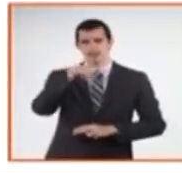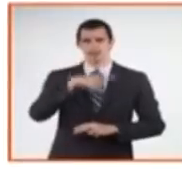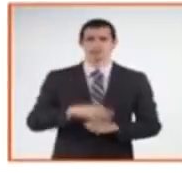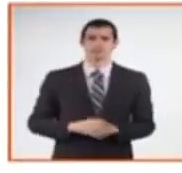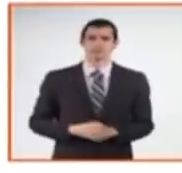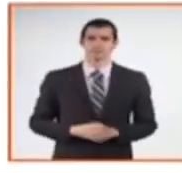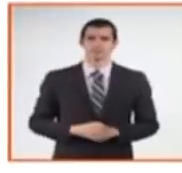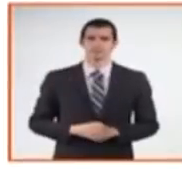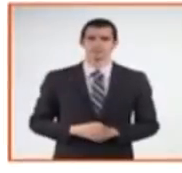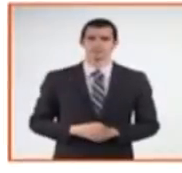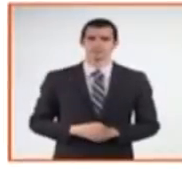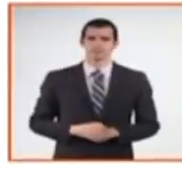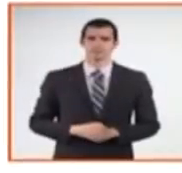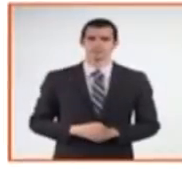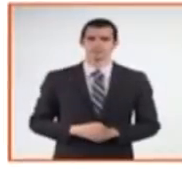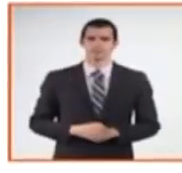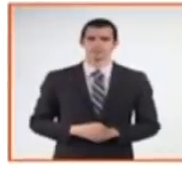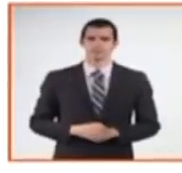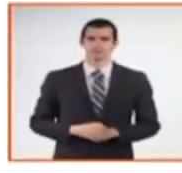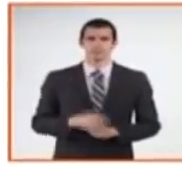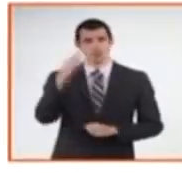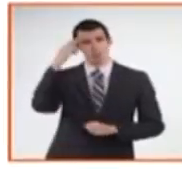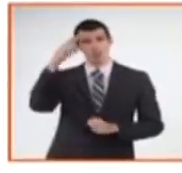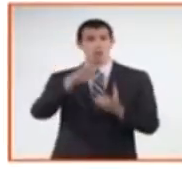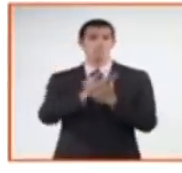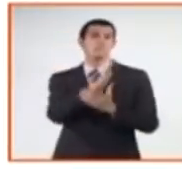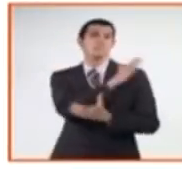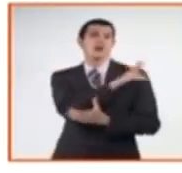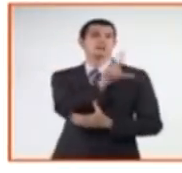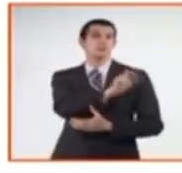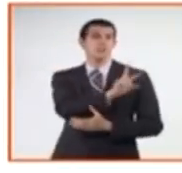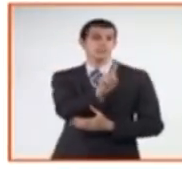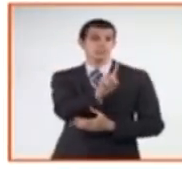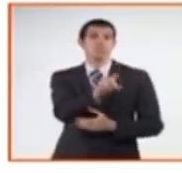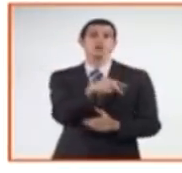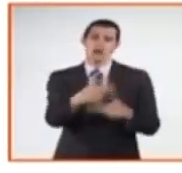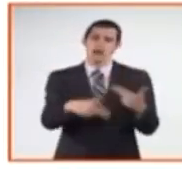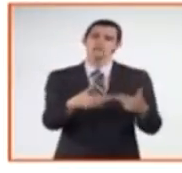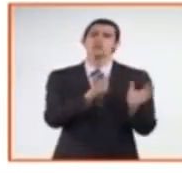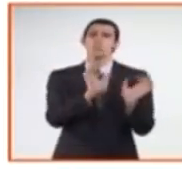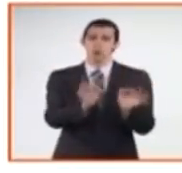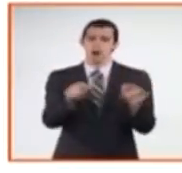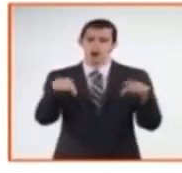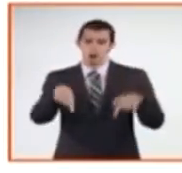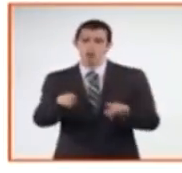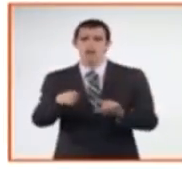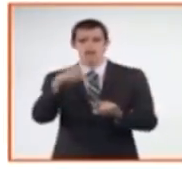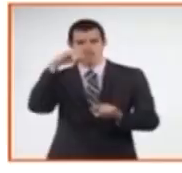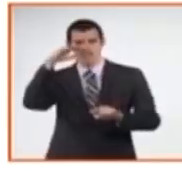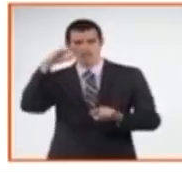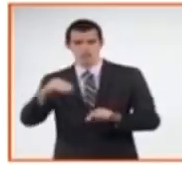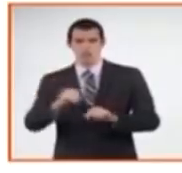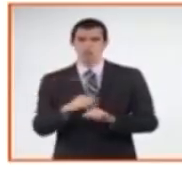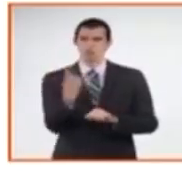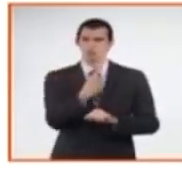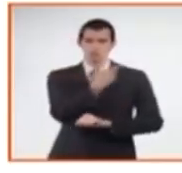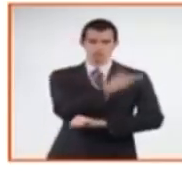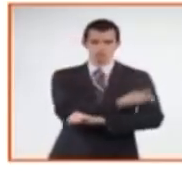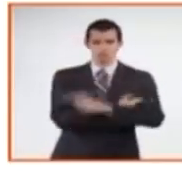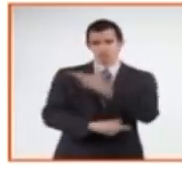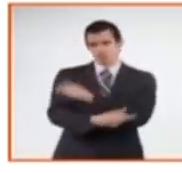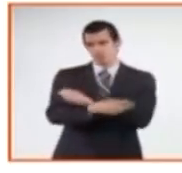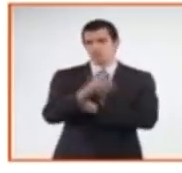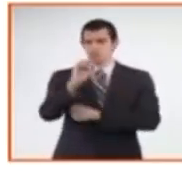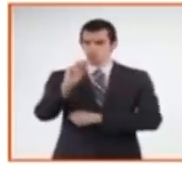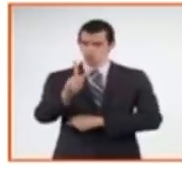y medimos el título único por los 14 días y qué pasó qué sorpresas tenemos con qué pasó después de hacer es una próxima pantalla de